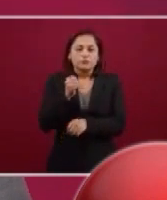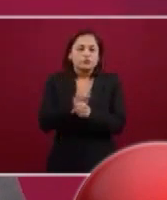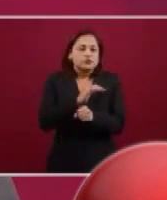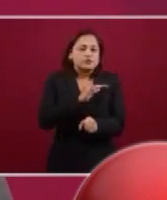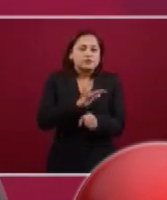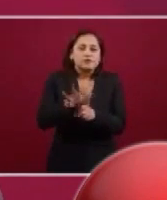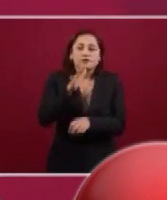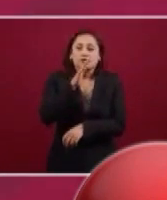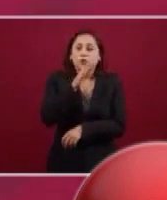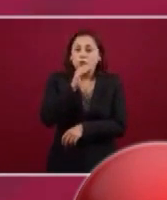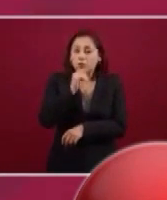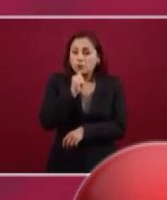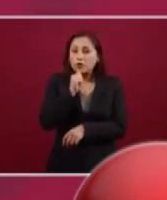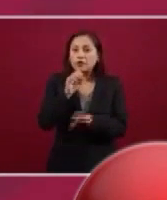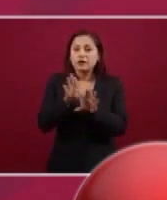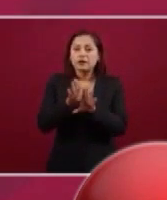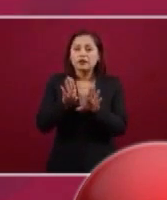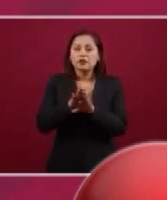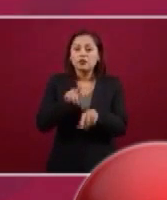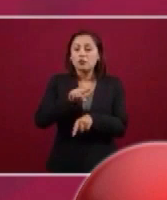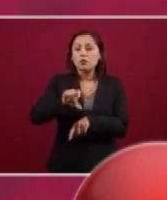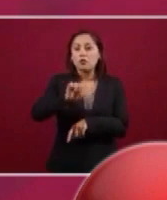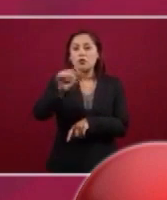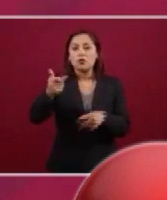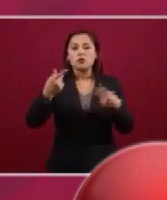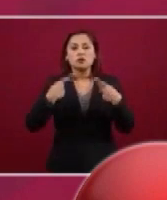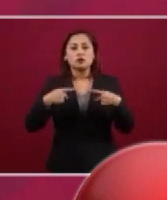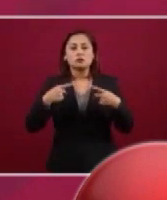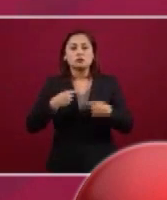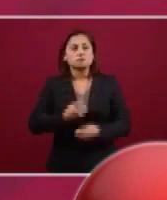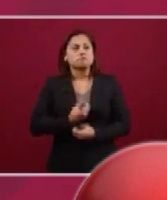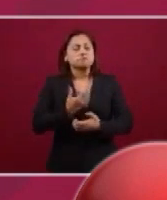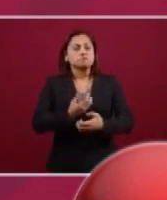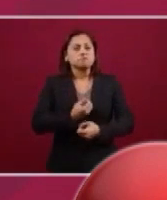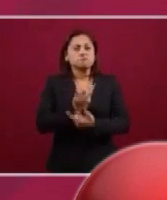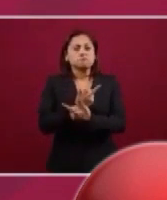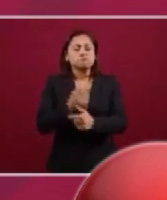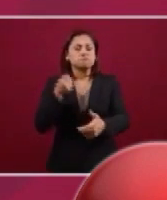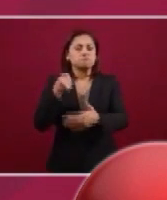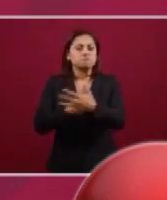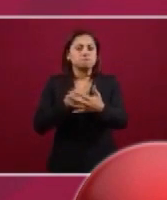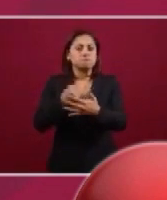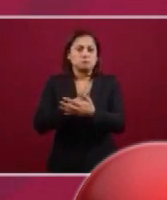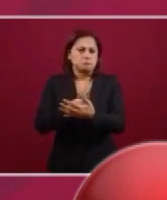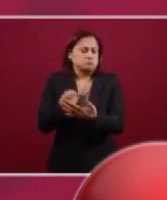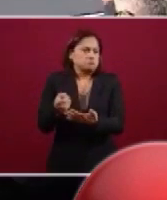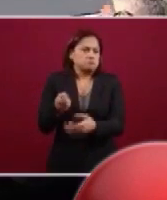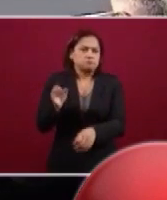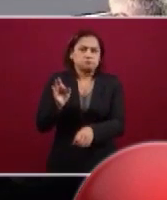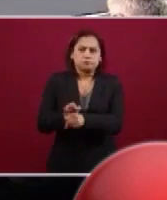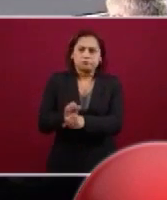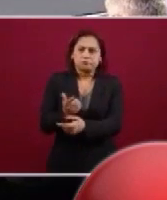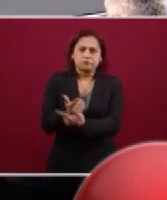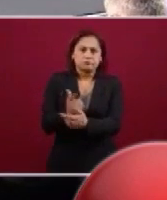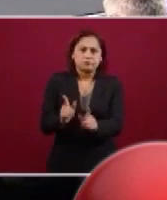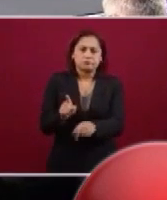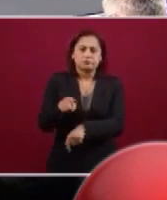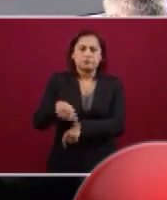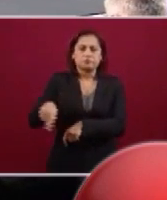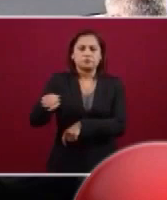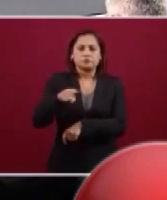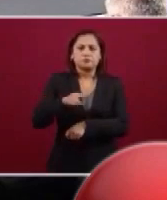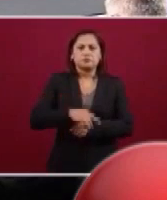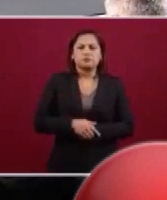a disentir, el derecho a la manifestación, la libertad en general, ¿no?